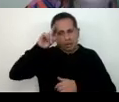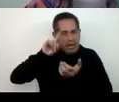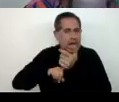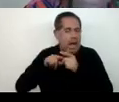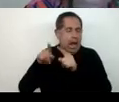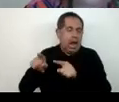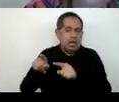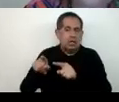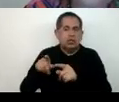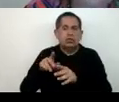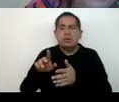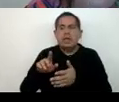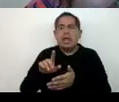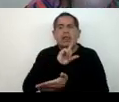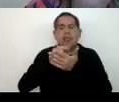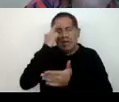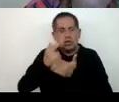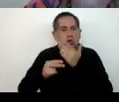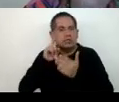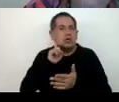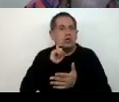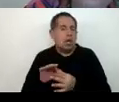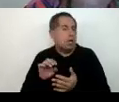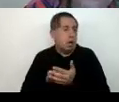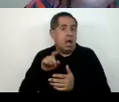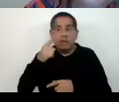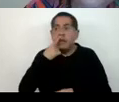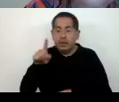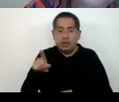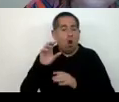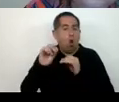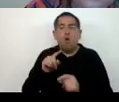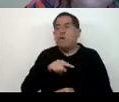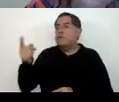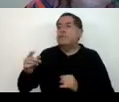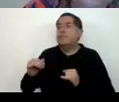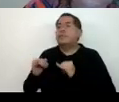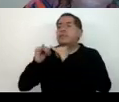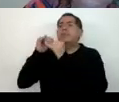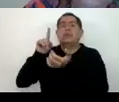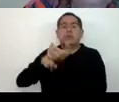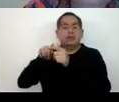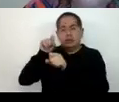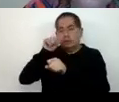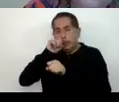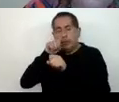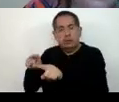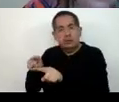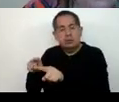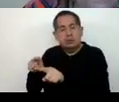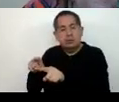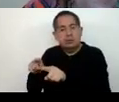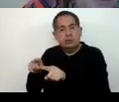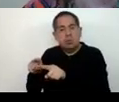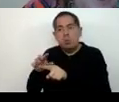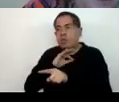especializadas en delitos sexuales, por ejemplo, o alguna instancia que se